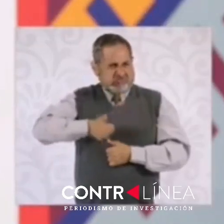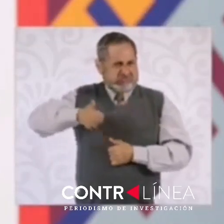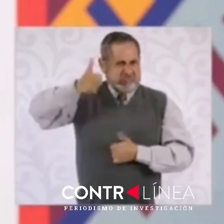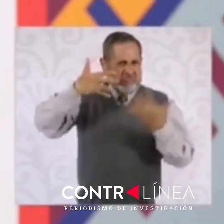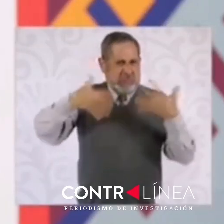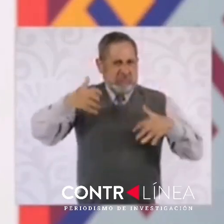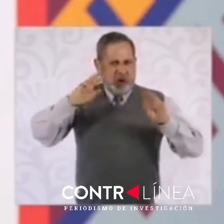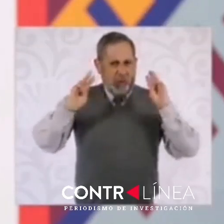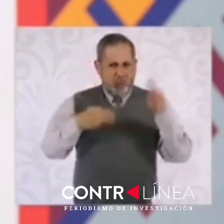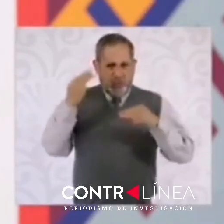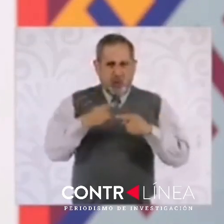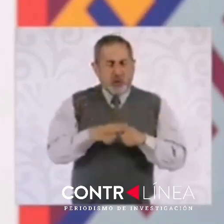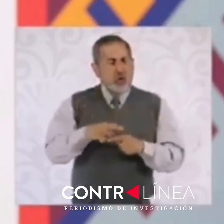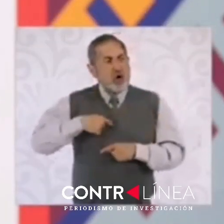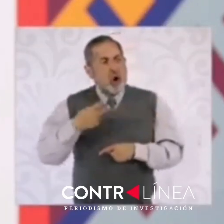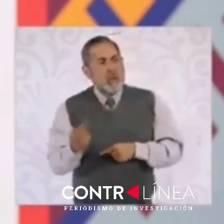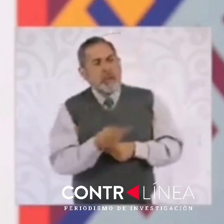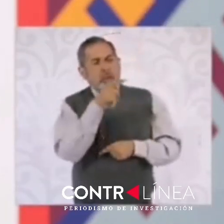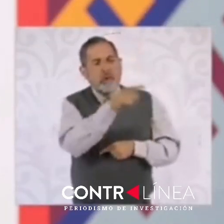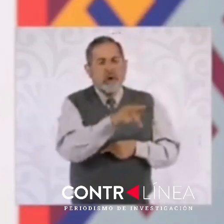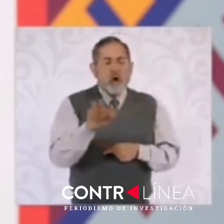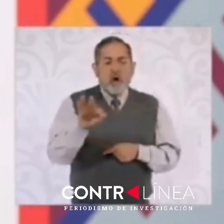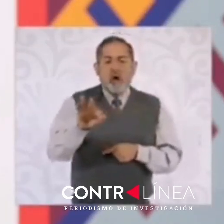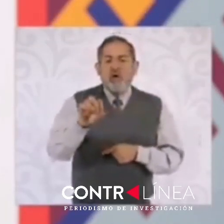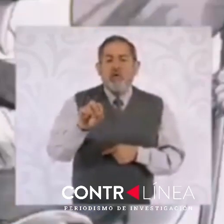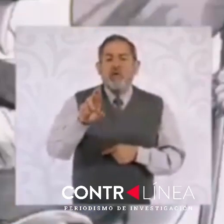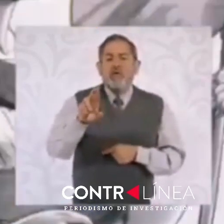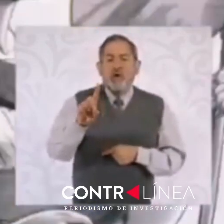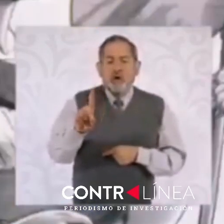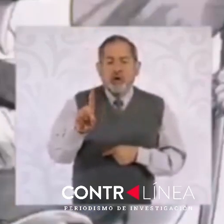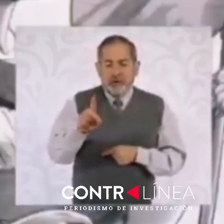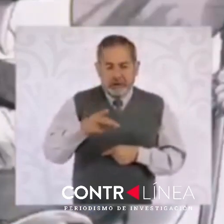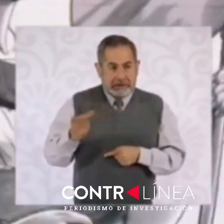grandes del mundo, le pregunté al CEO de Ford,